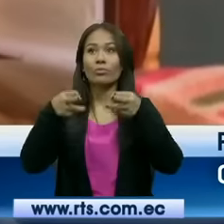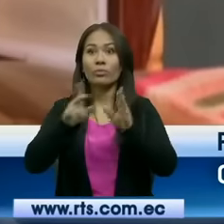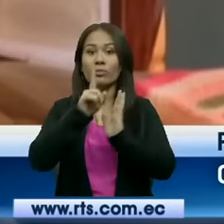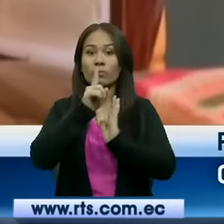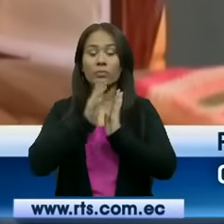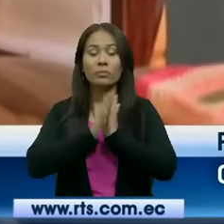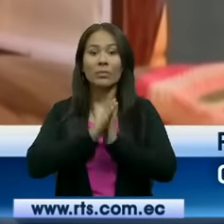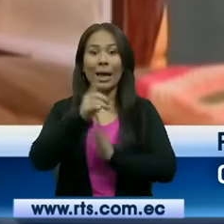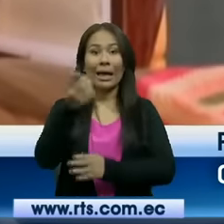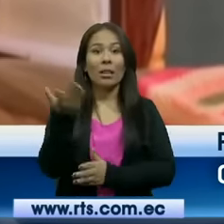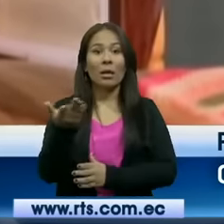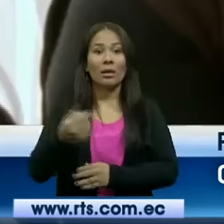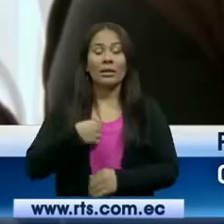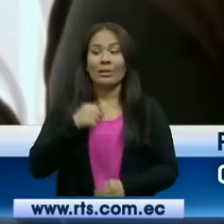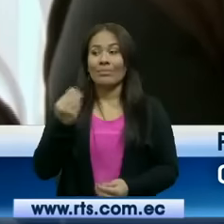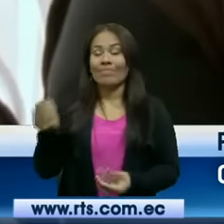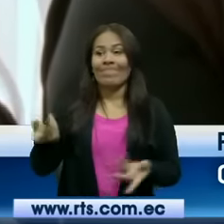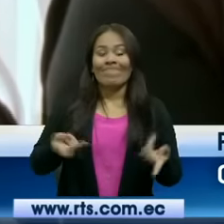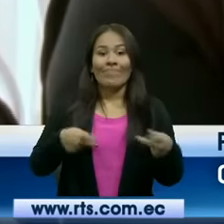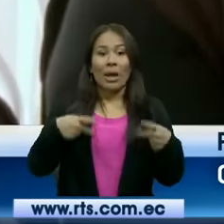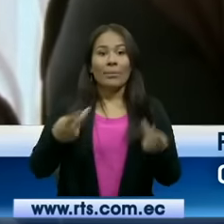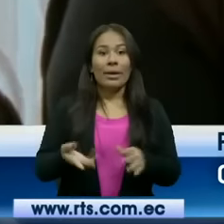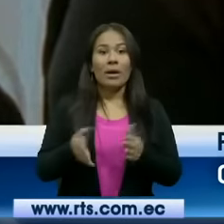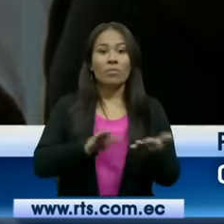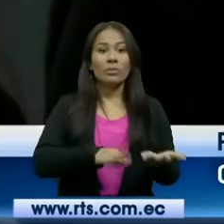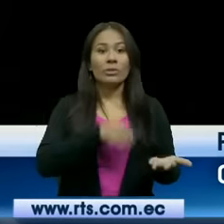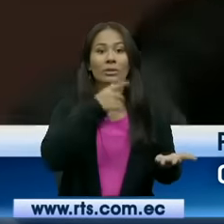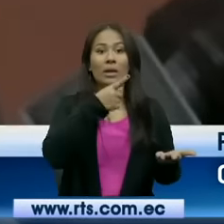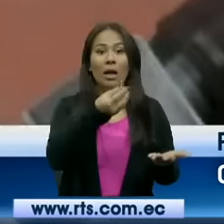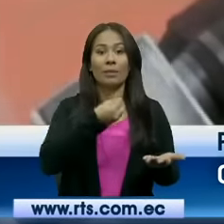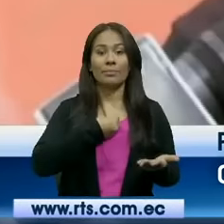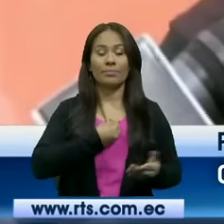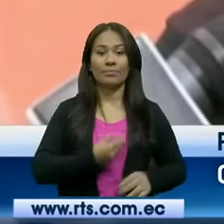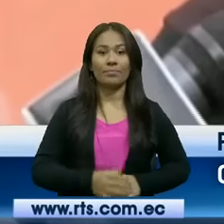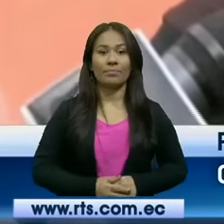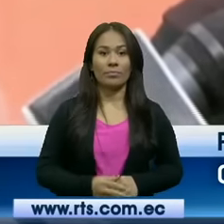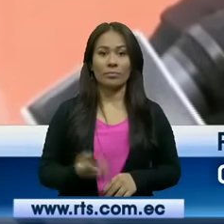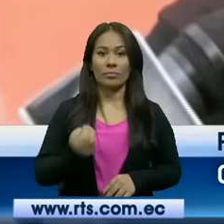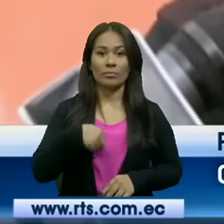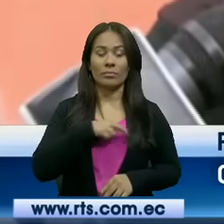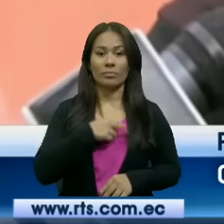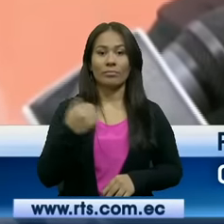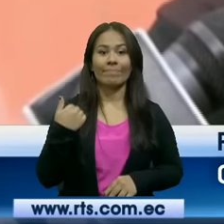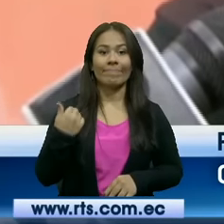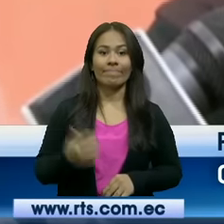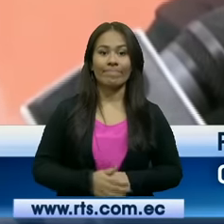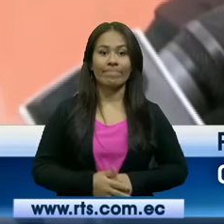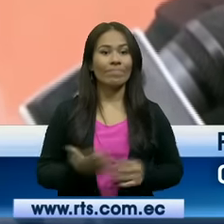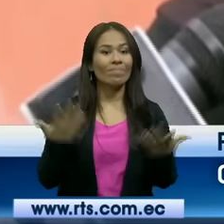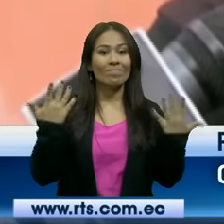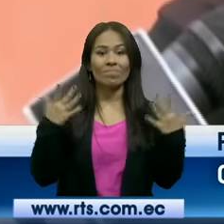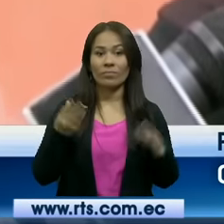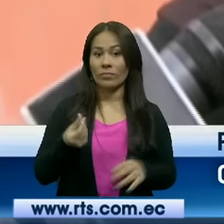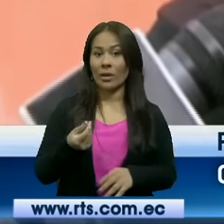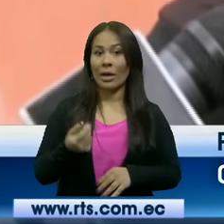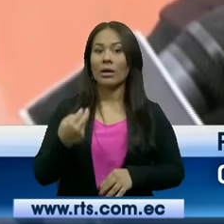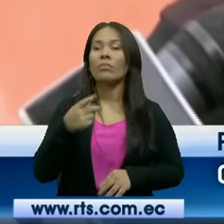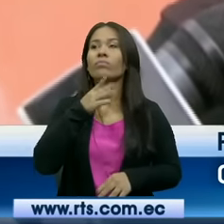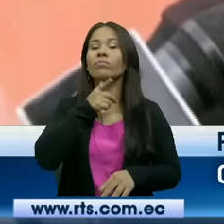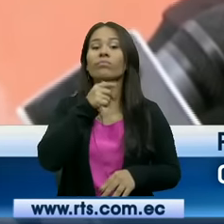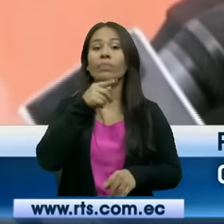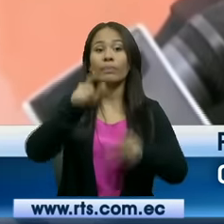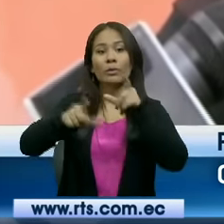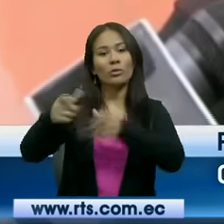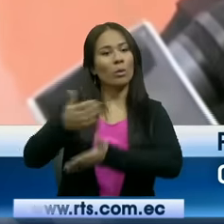La pobreza por aquí camina de la mano del dolor y la angustia. Y no tenemos dinero. Y si nos están escuchando, que